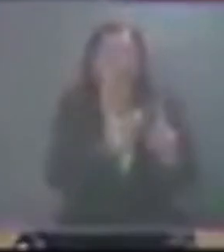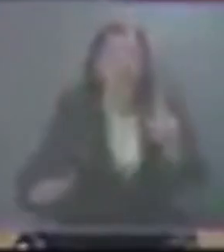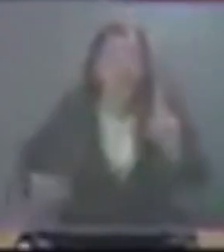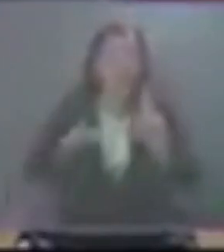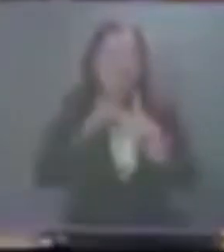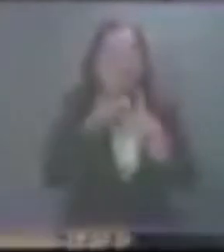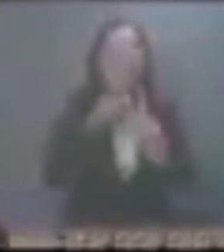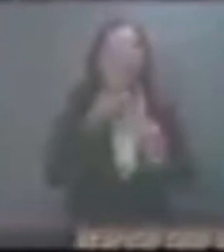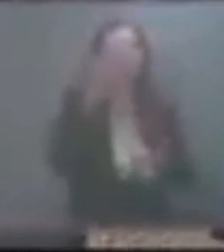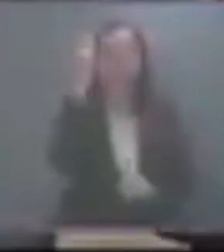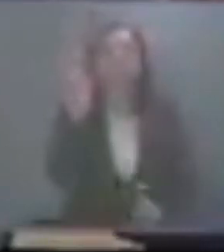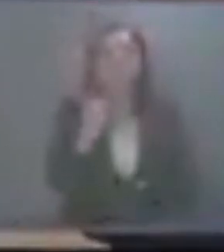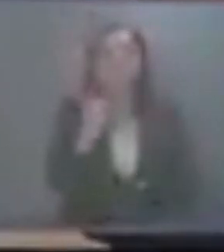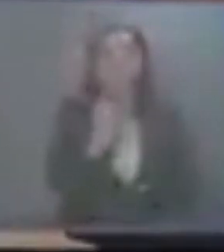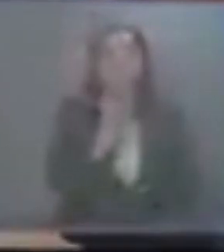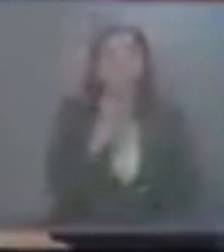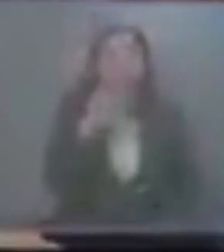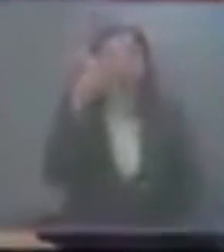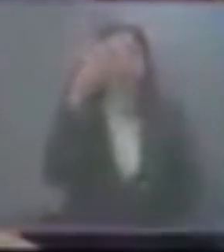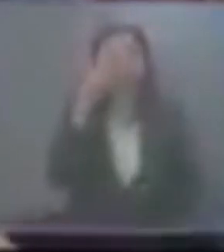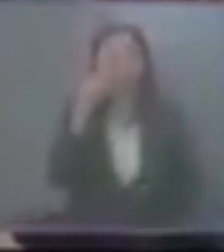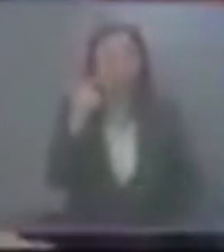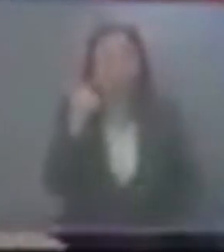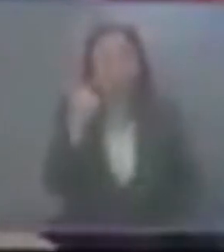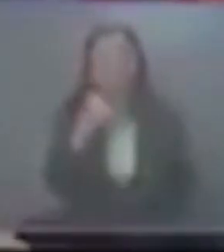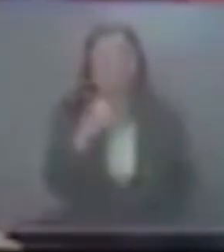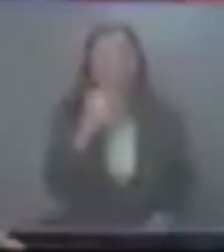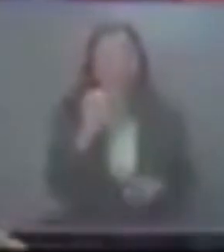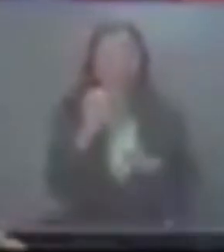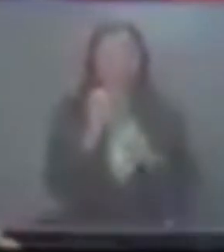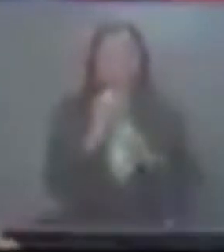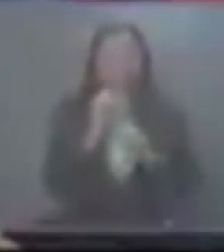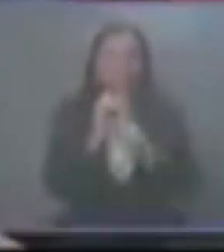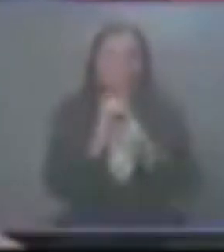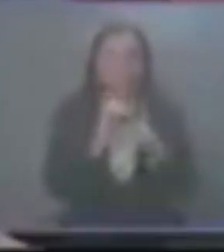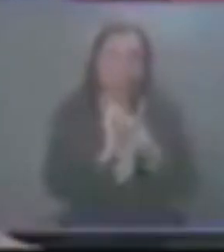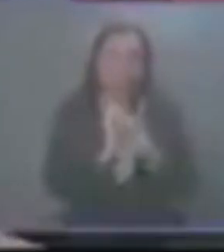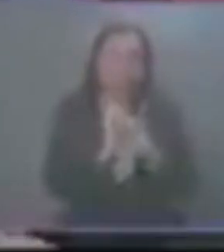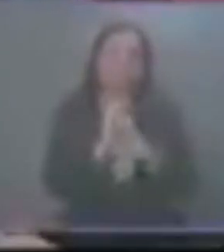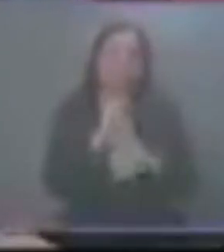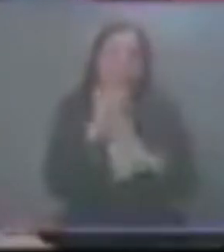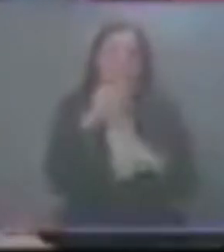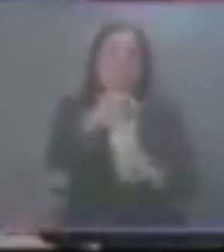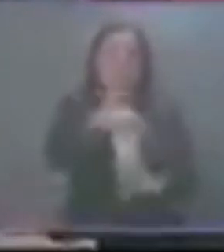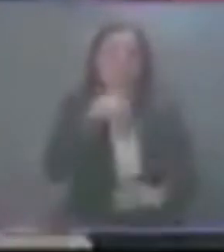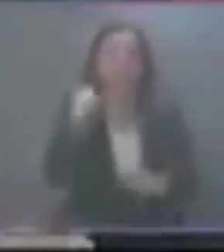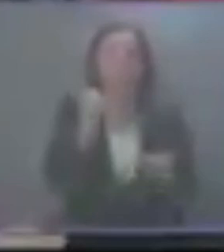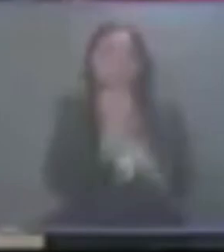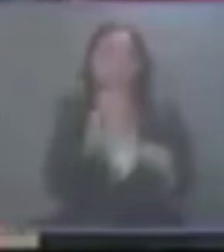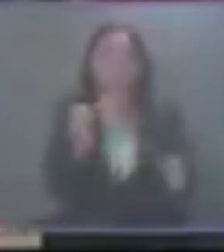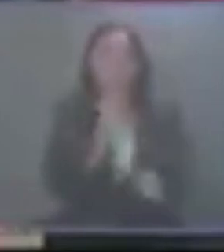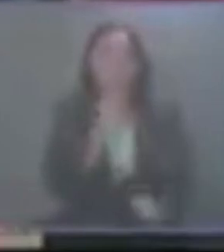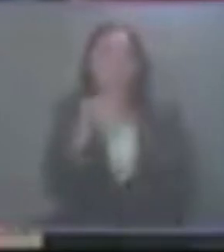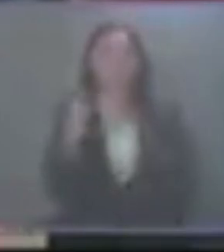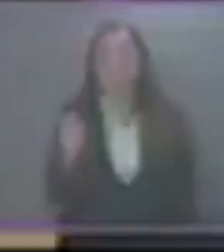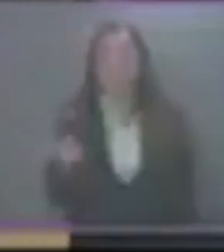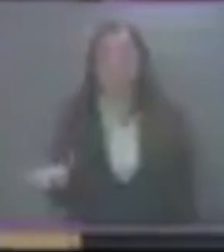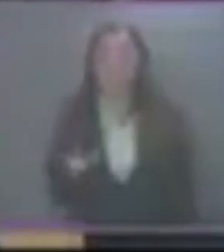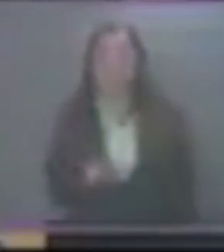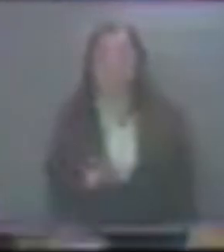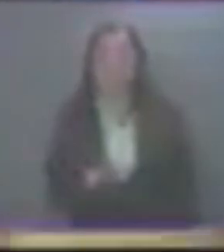yo ya le gustó para que no me ataque para que no suelte